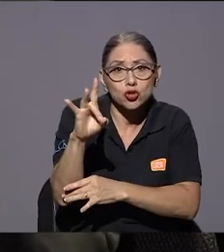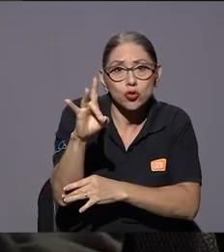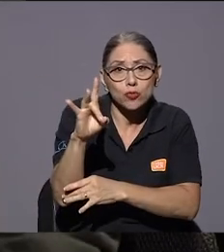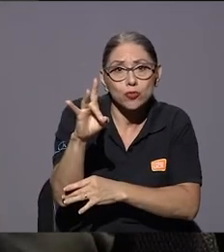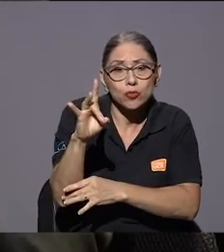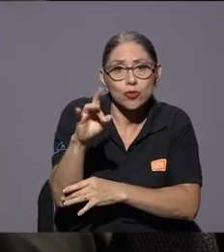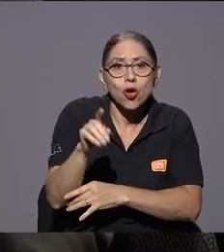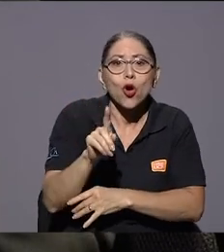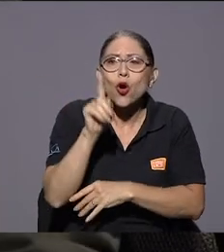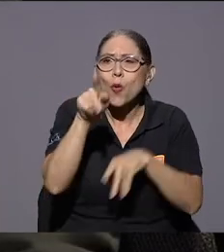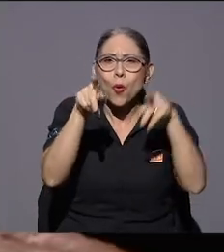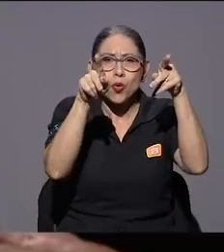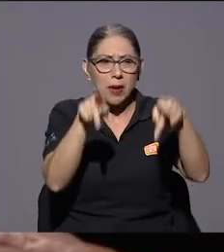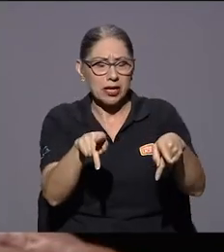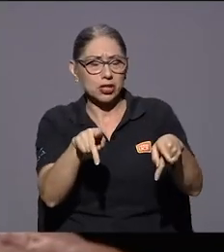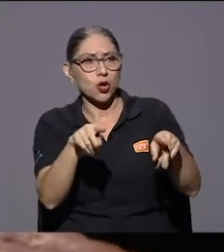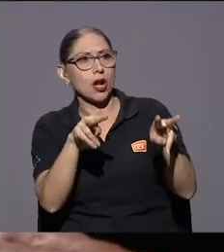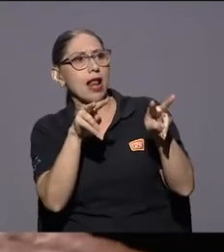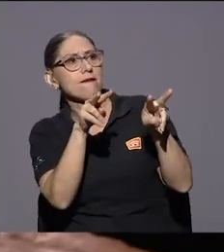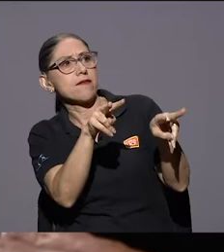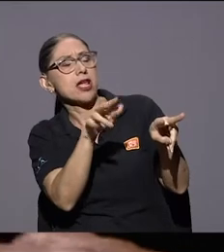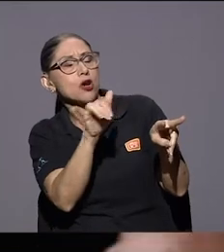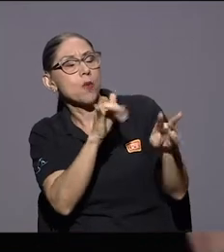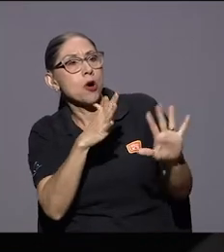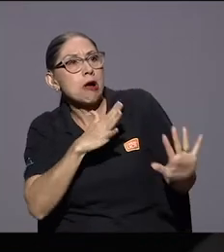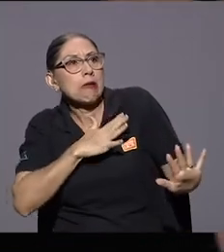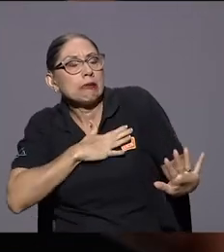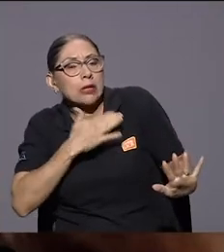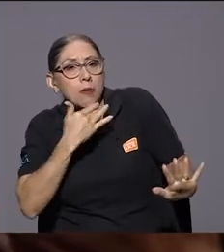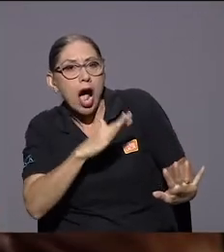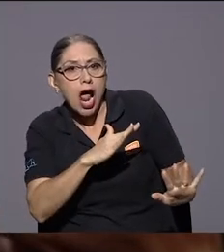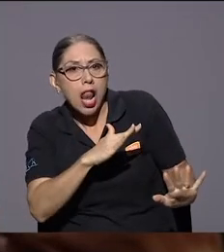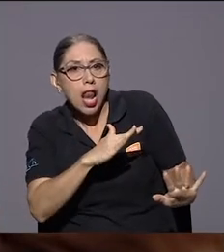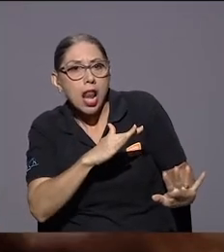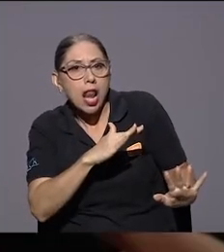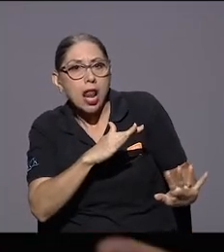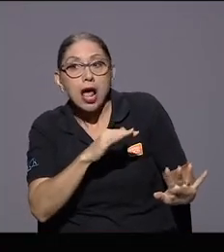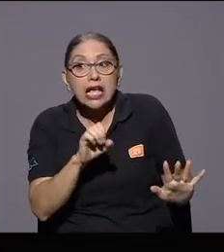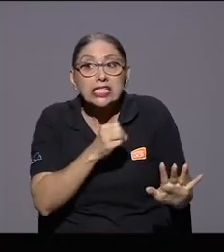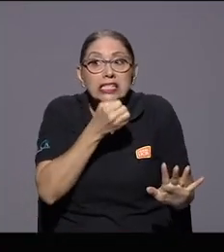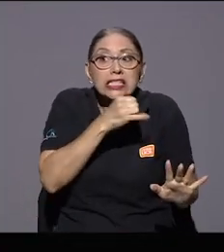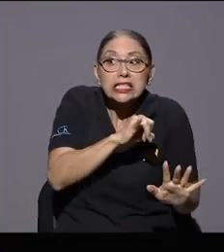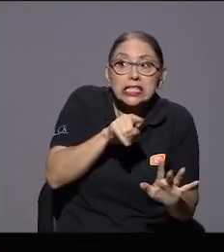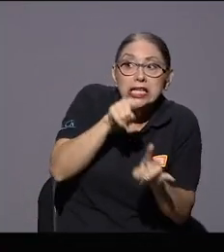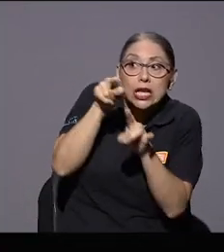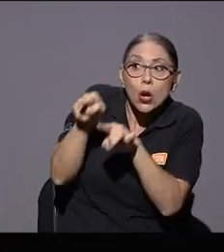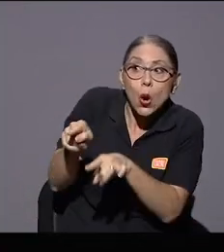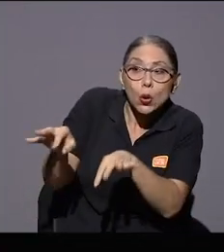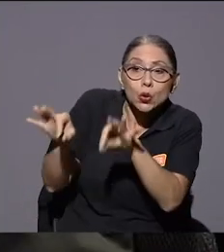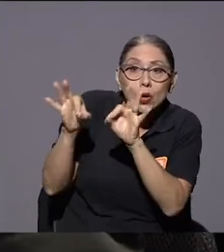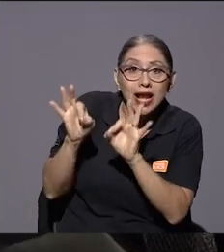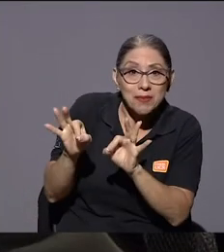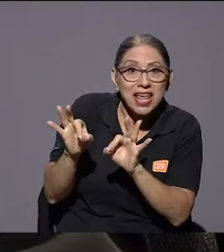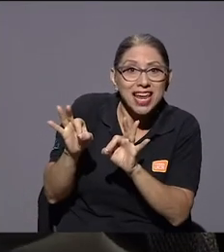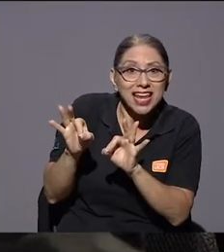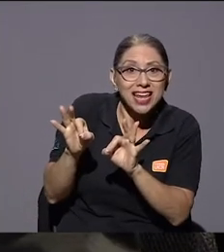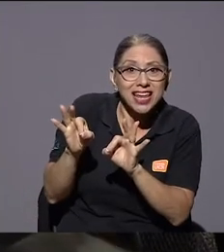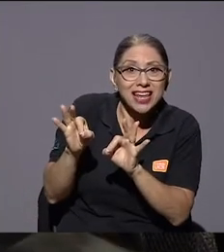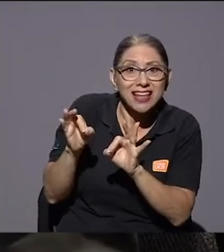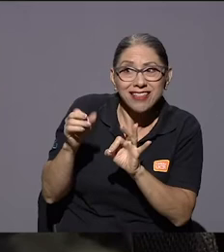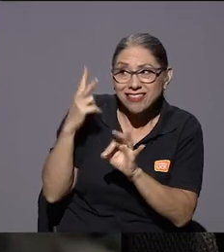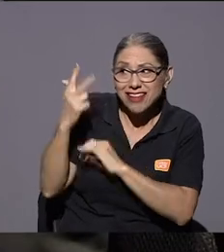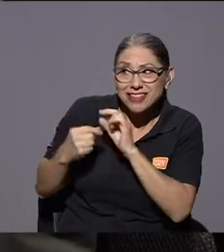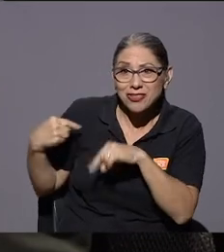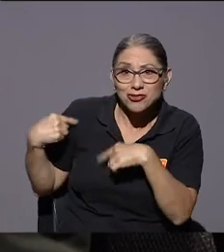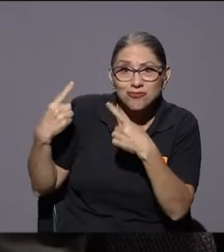como la encarnación del mal, ¿sí? Y si lo otro era el bien, esto que hemos vivido en estos 3 años, yo soy de los primeros